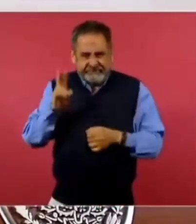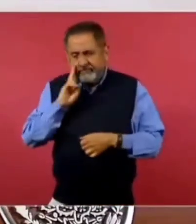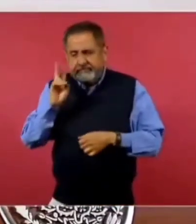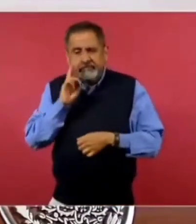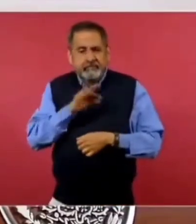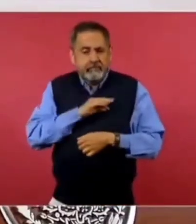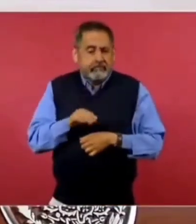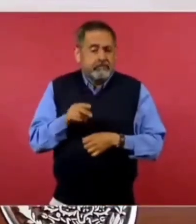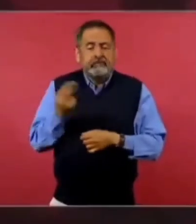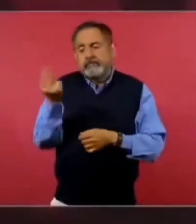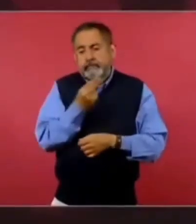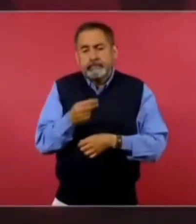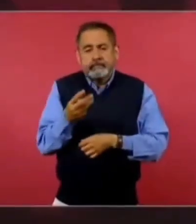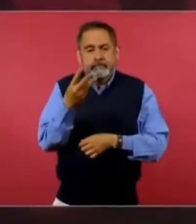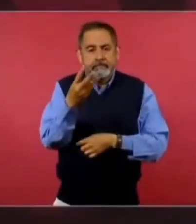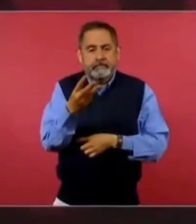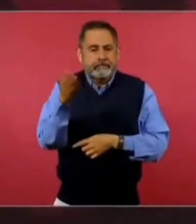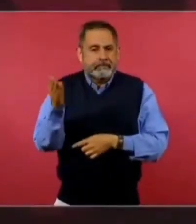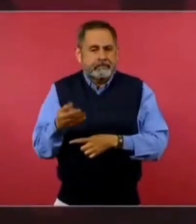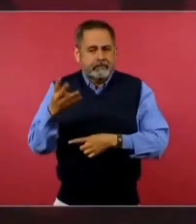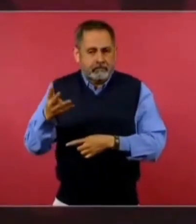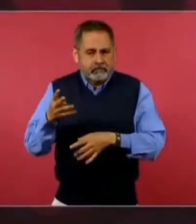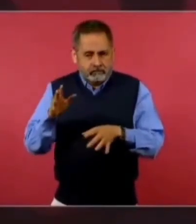se requiere mayoría calificada.